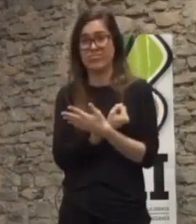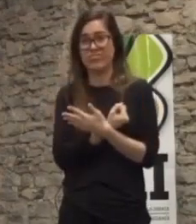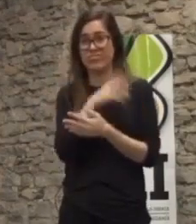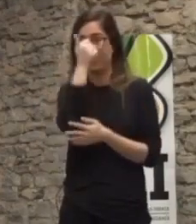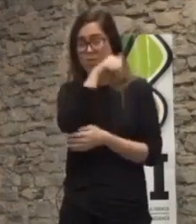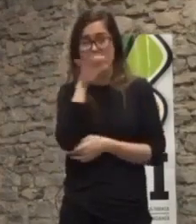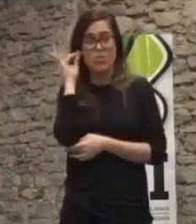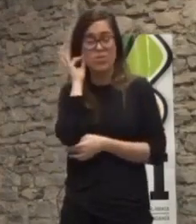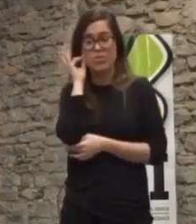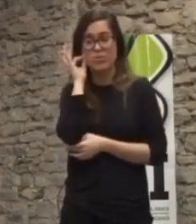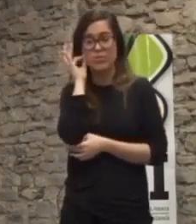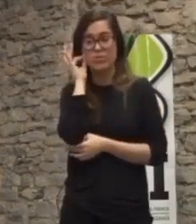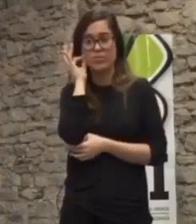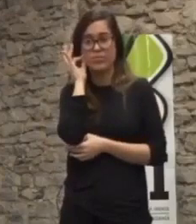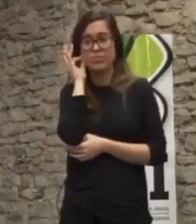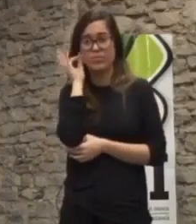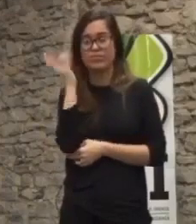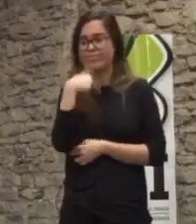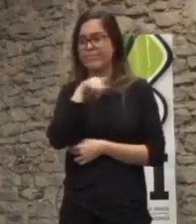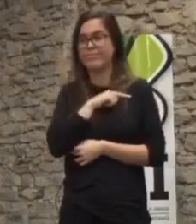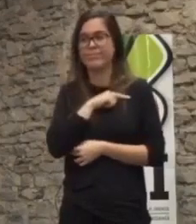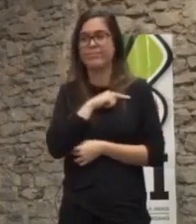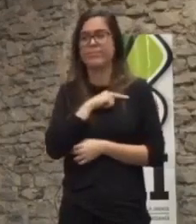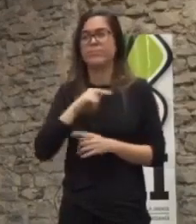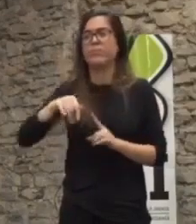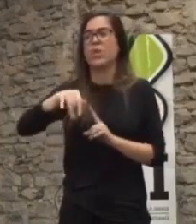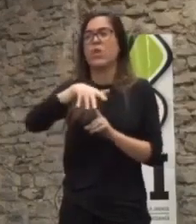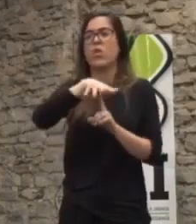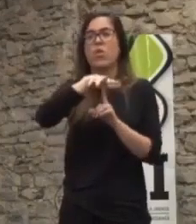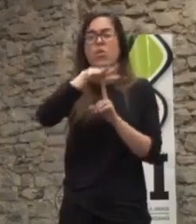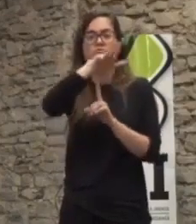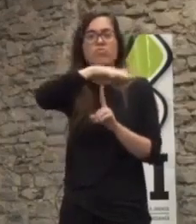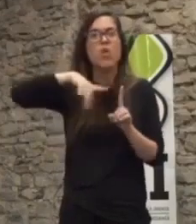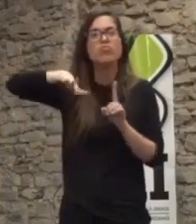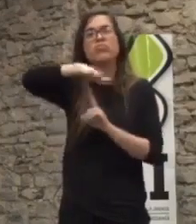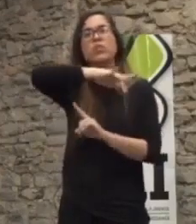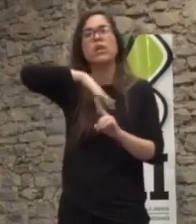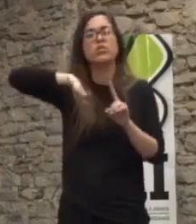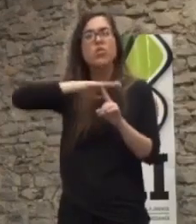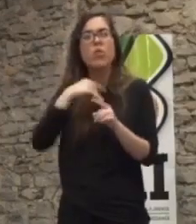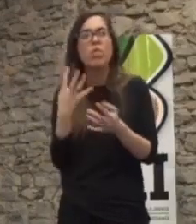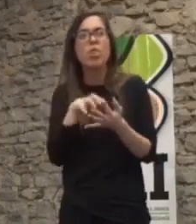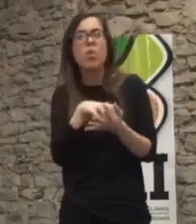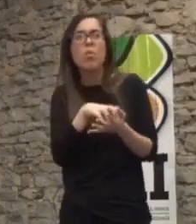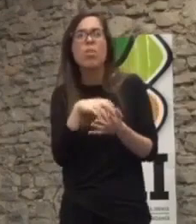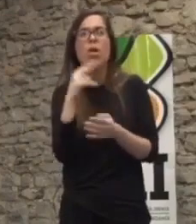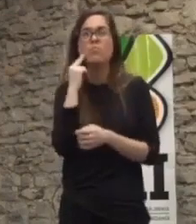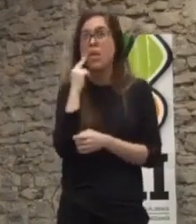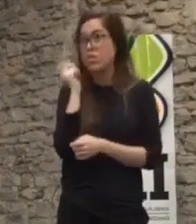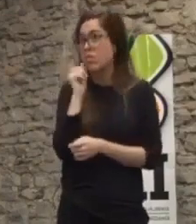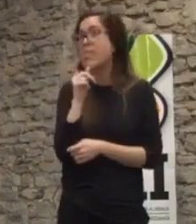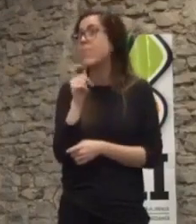Todas y todos vivimos en este contexto actual, ¿no?, de incertidumbre, incluso de miedo, en muchas